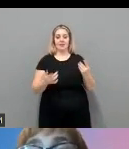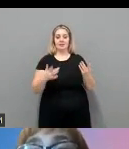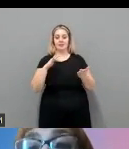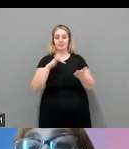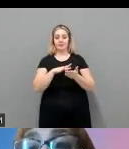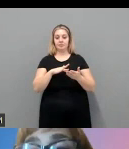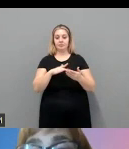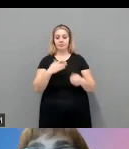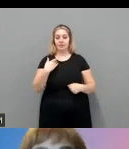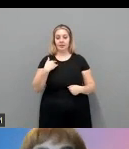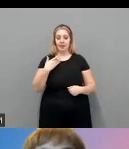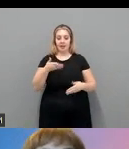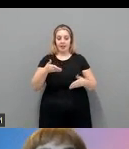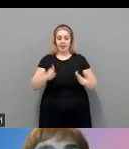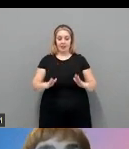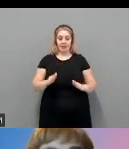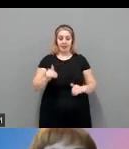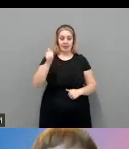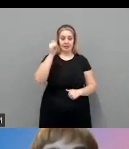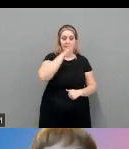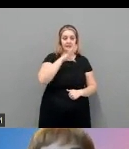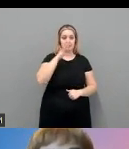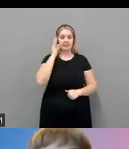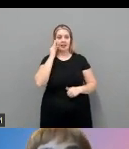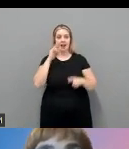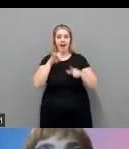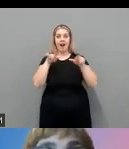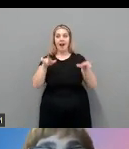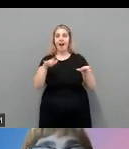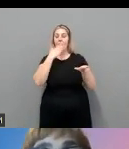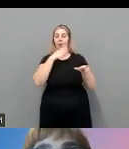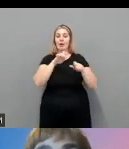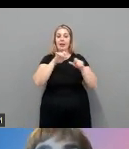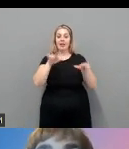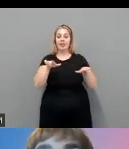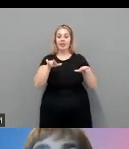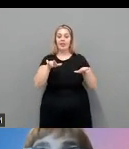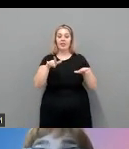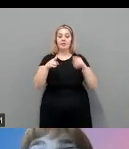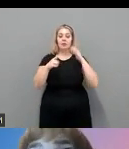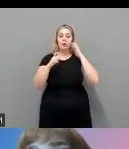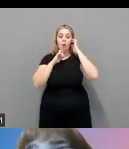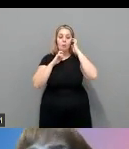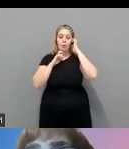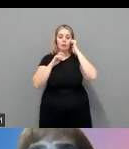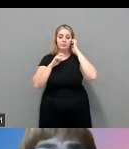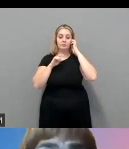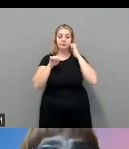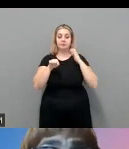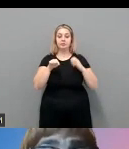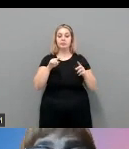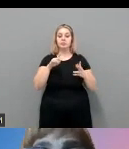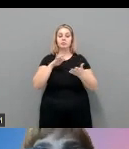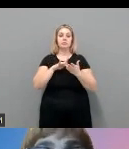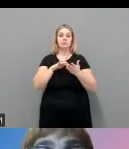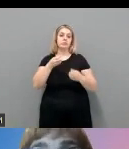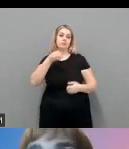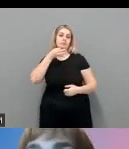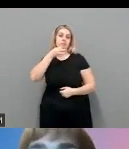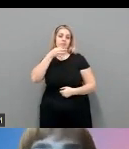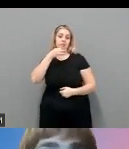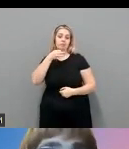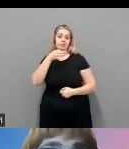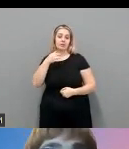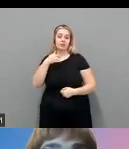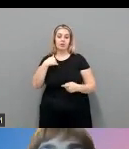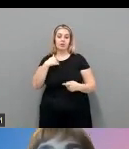ese menor o esa menor dentro del aula, ¿no? Aquí tenemos algunos testimonios: me tenían